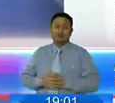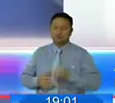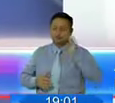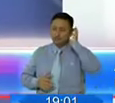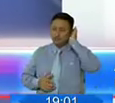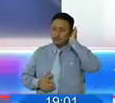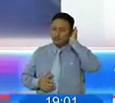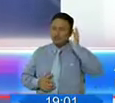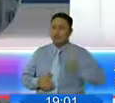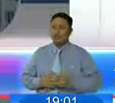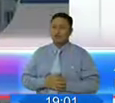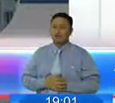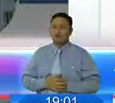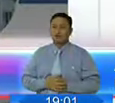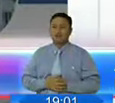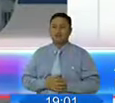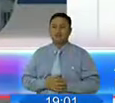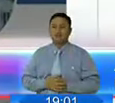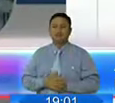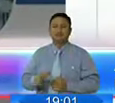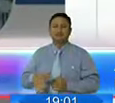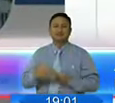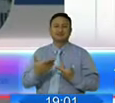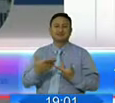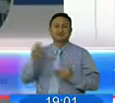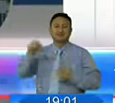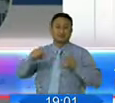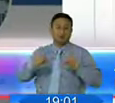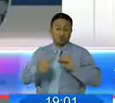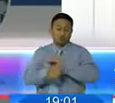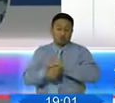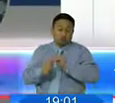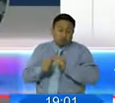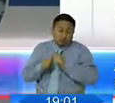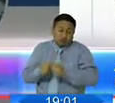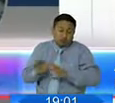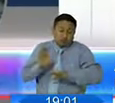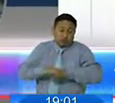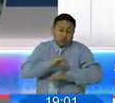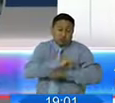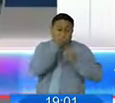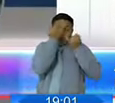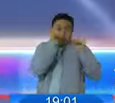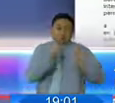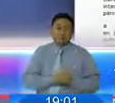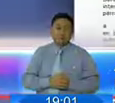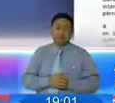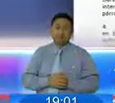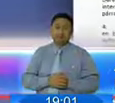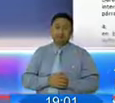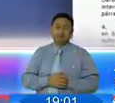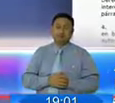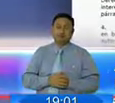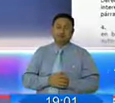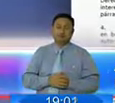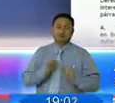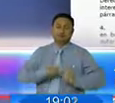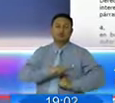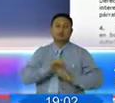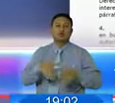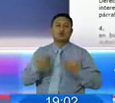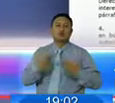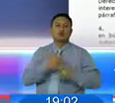apunta a que los estados tienen la facultad de otorgar o no el asilo, de acuerdo a su soberanía, y en su opinión, el buscar esta